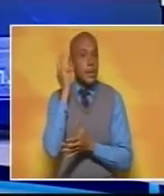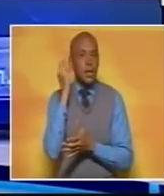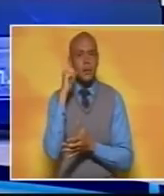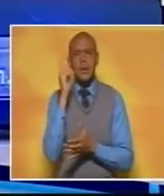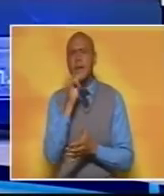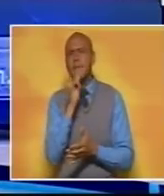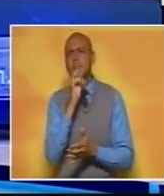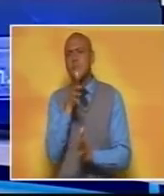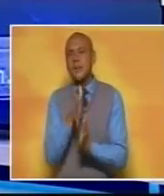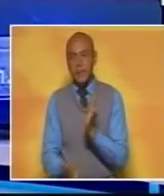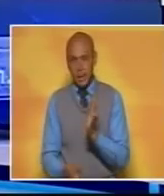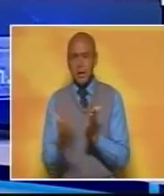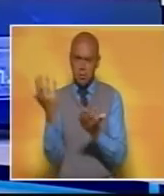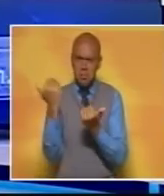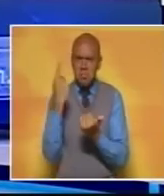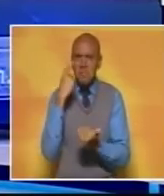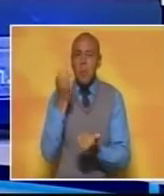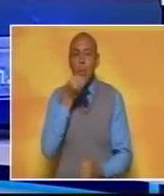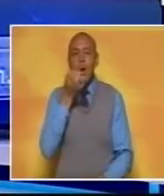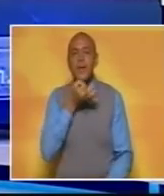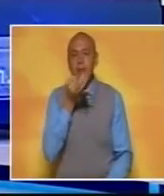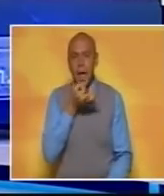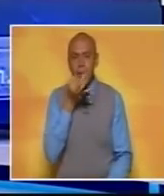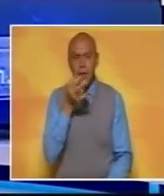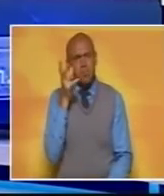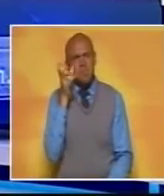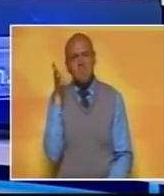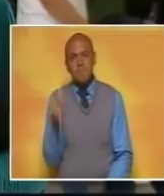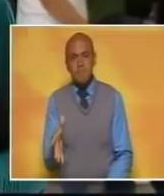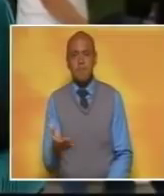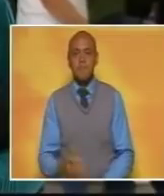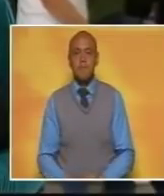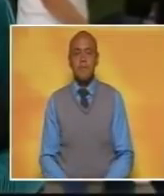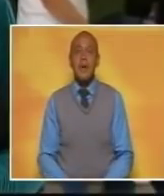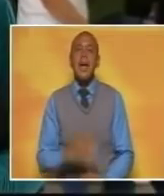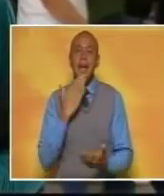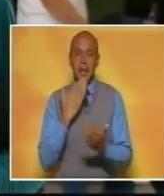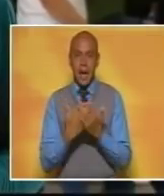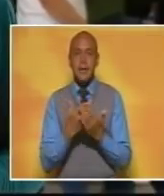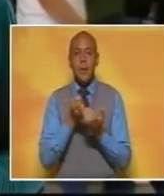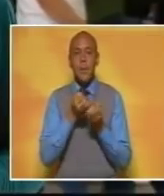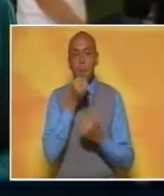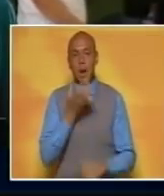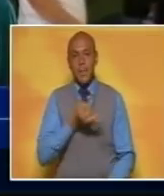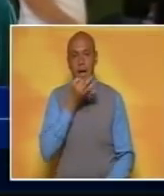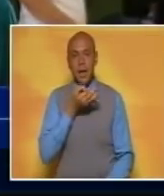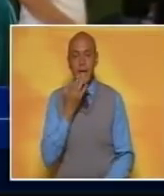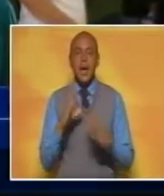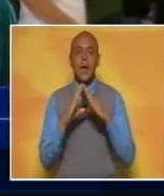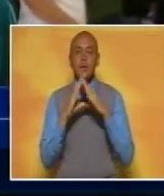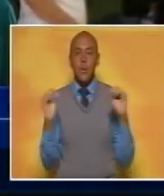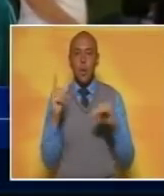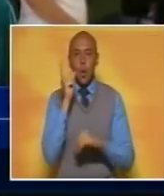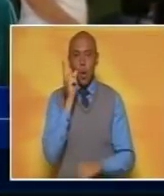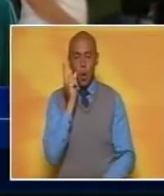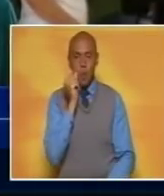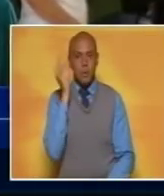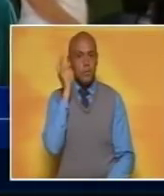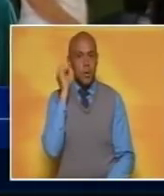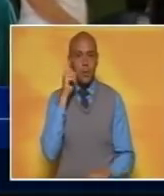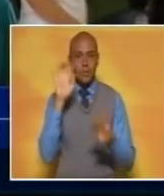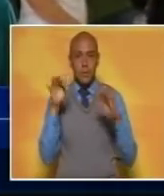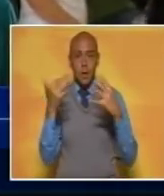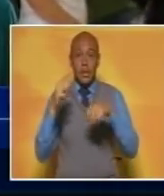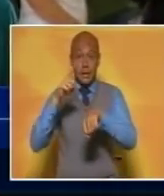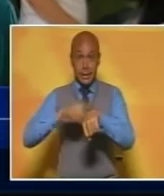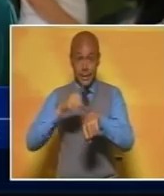todos los detalles. Adelante, Diana, buenas tardes, te escuchamos. Gracias, buenas tardes para ustedes y para quienes nos sintonizan. A